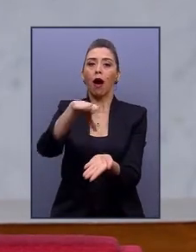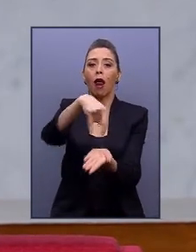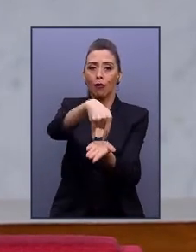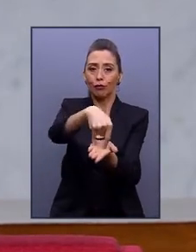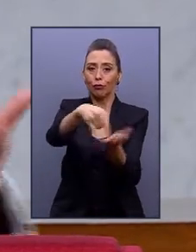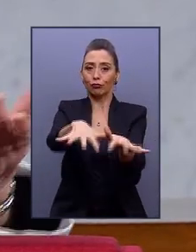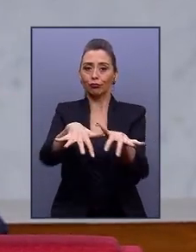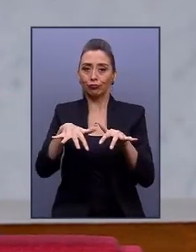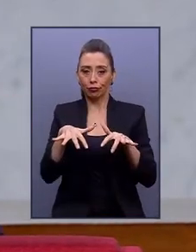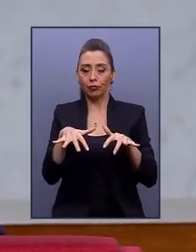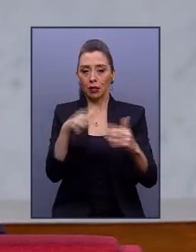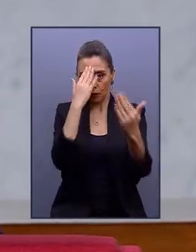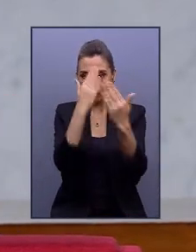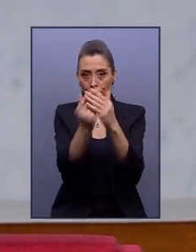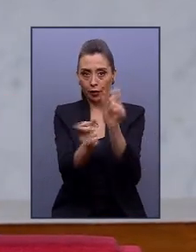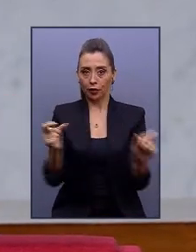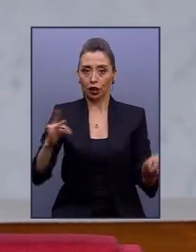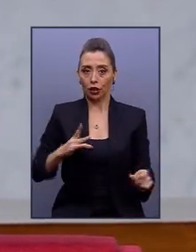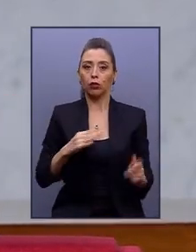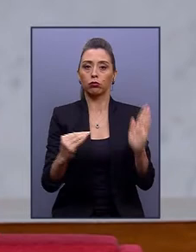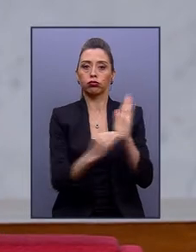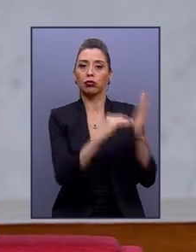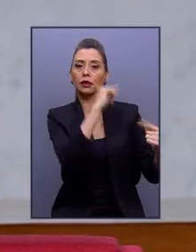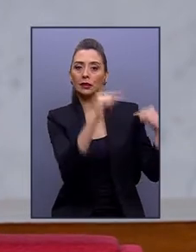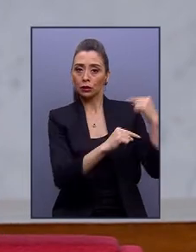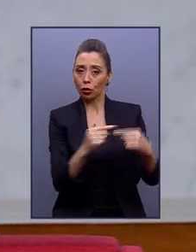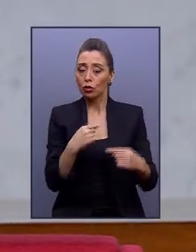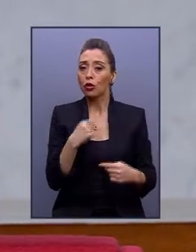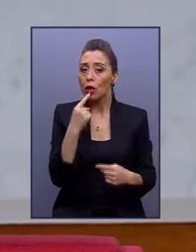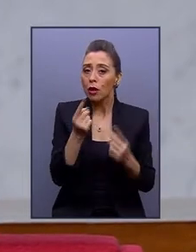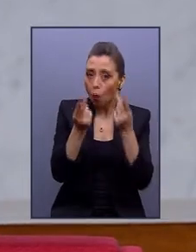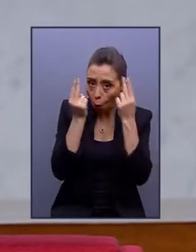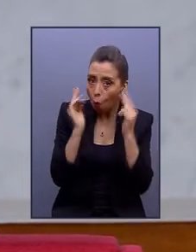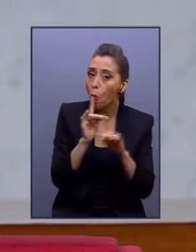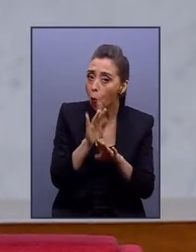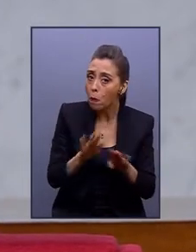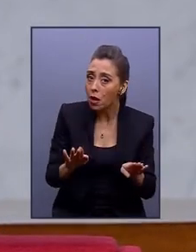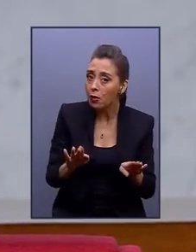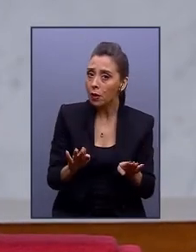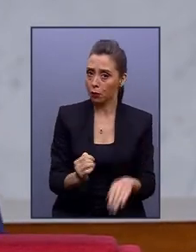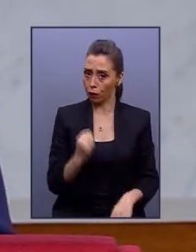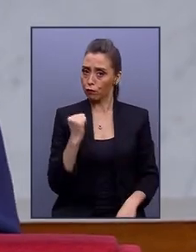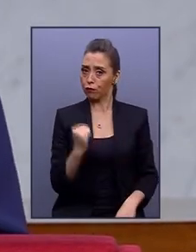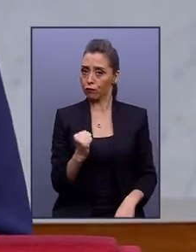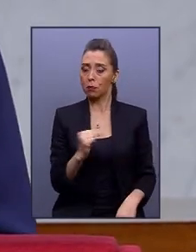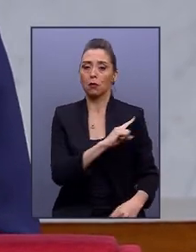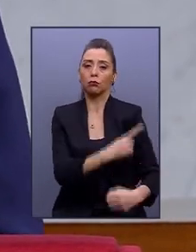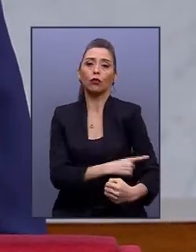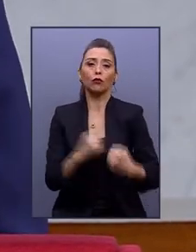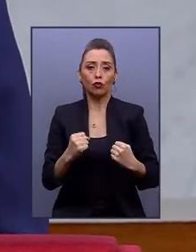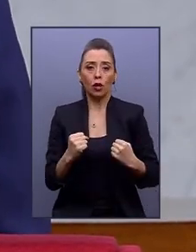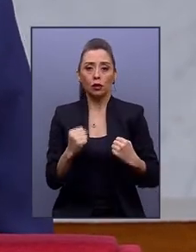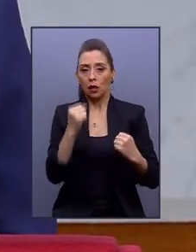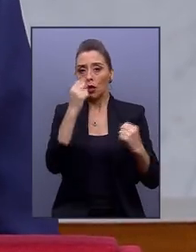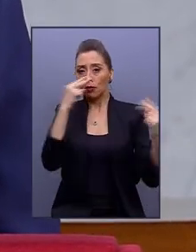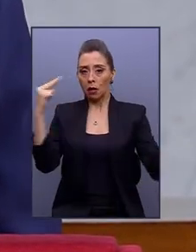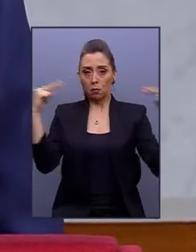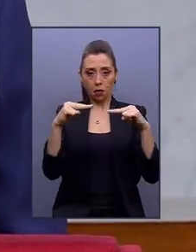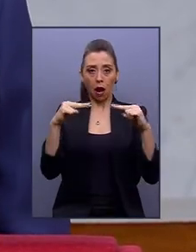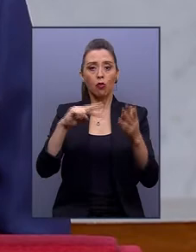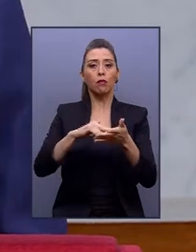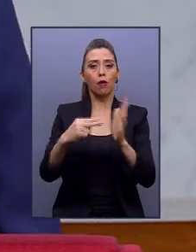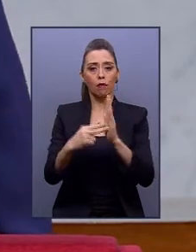mis compatriotas y, claro, ante la historia. Pero lo digo con humildad, pero con firmeza. Hemos tenido el coraje de mirar nuestros problemas de